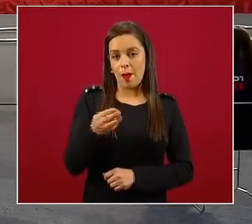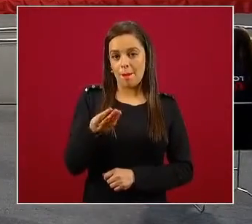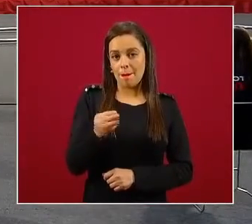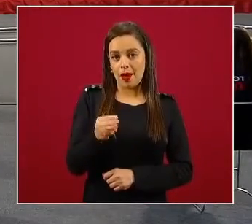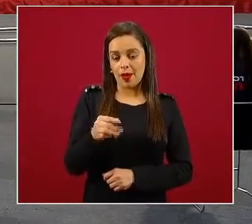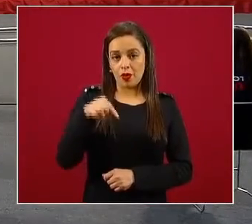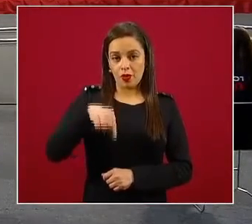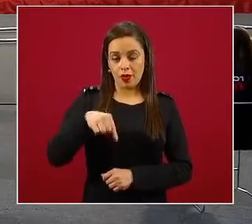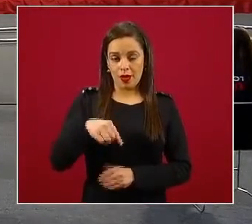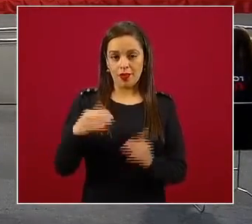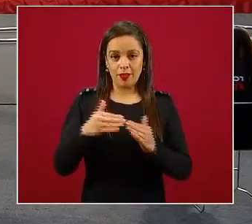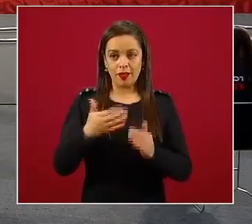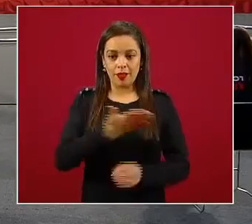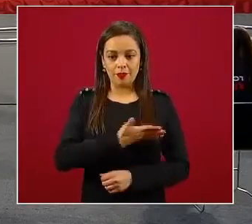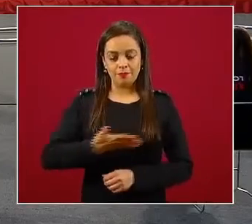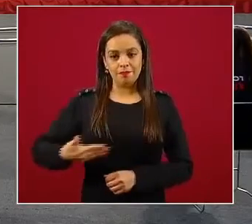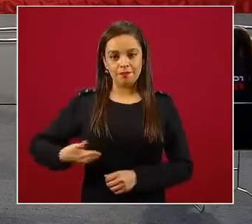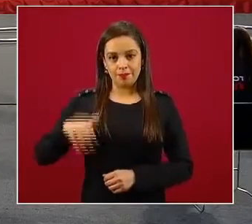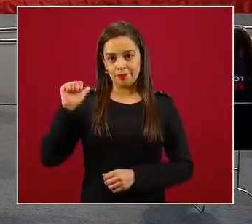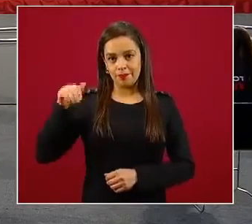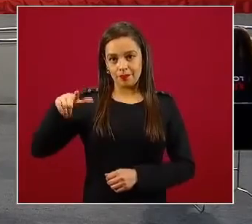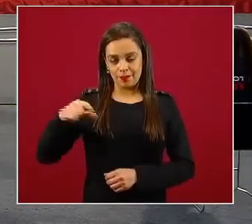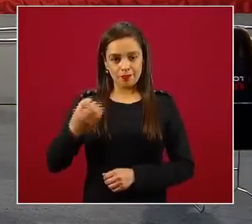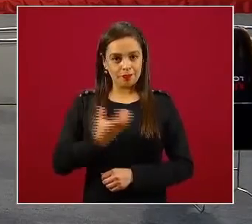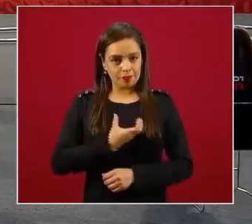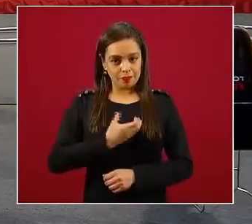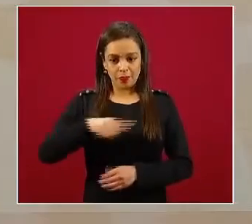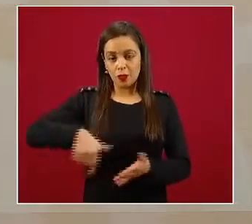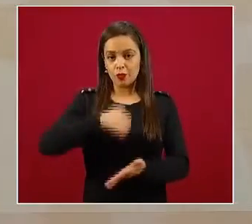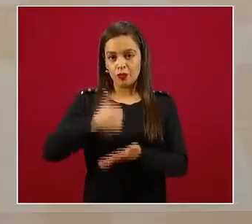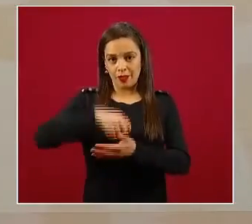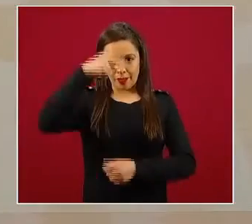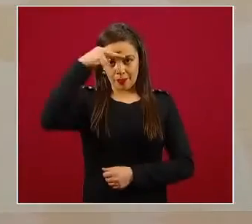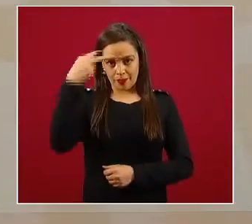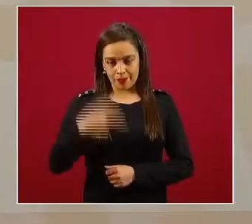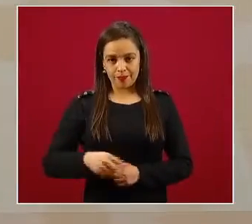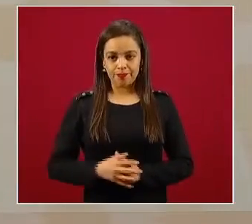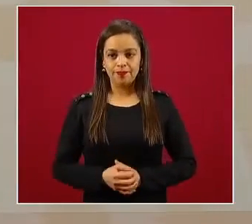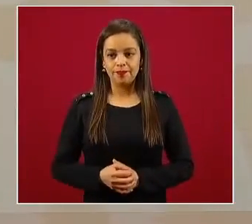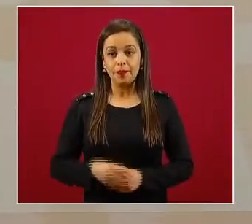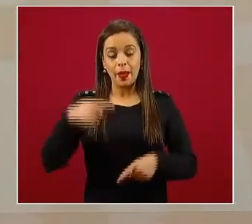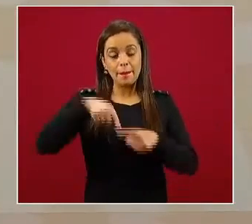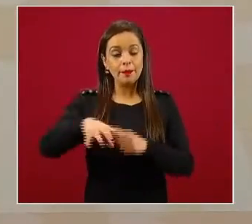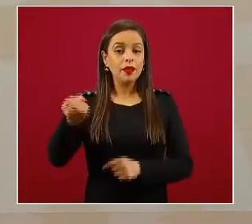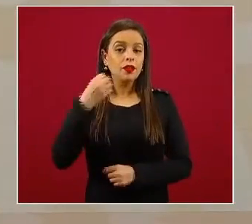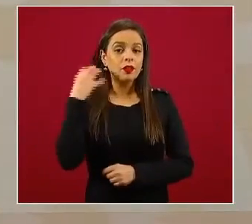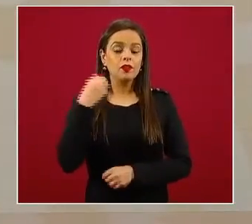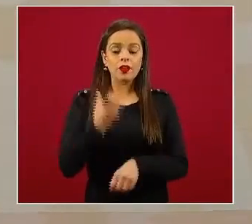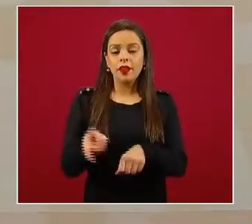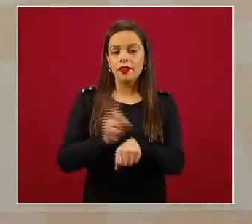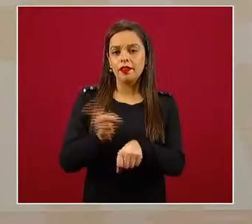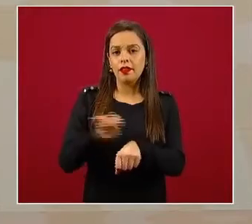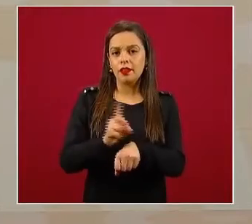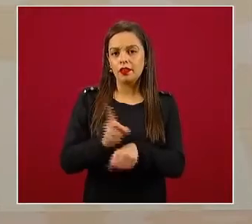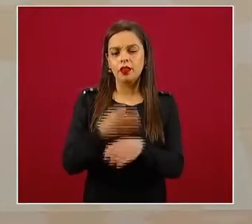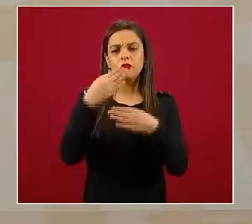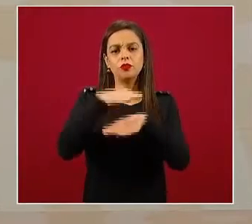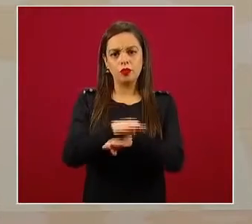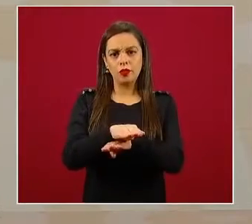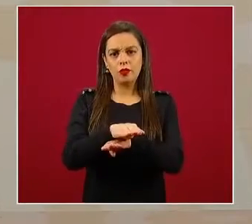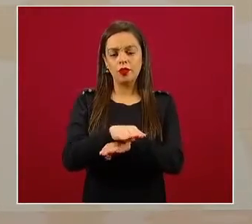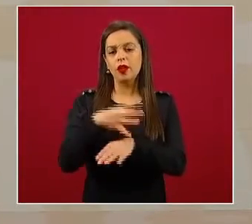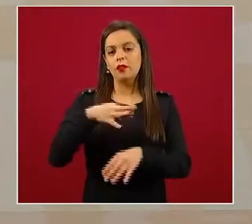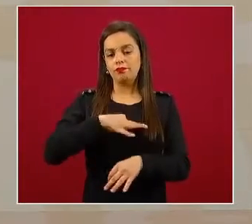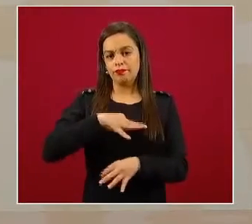Estamos en el Palacio Nacional de México, en la Ciudad de México, y vamos a iniciar la conferencia de prensa diaria sobre la pandemia de COVID,